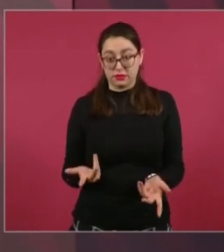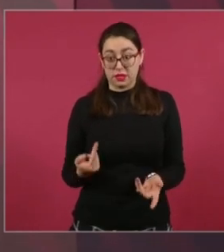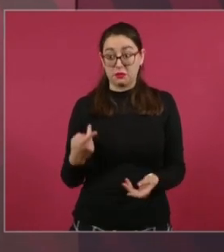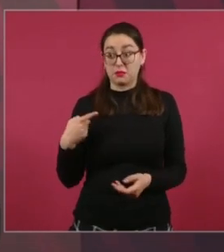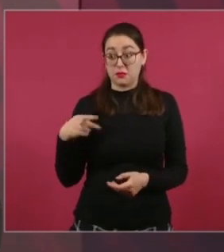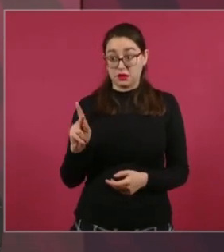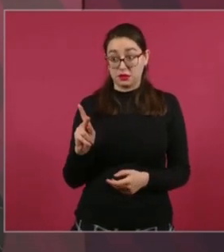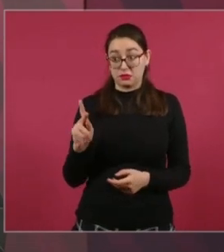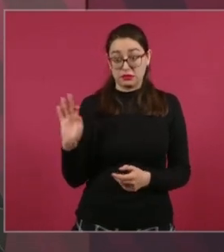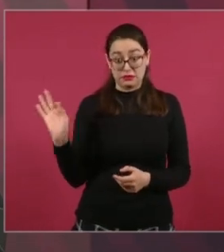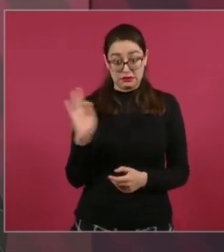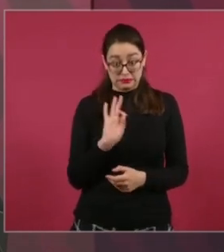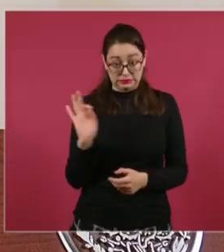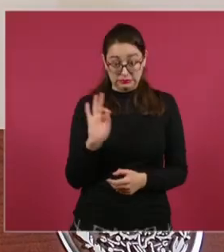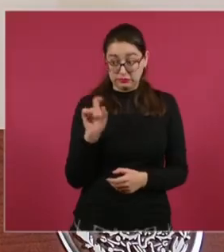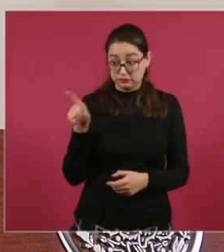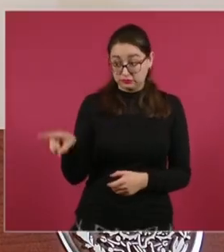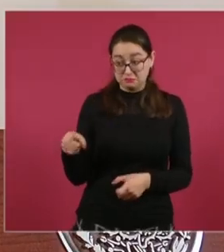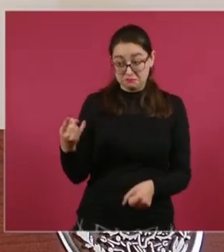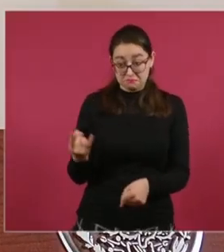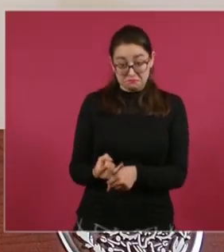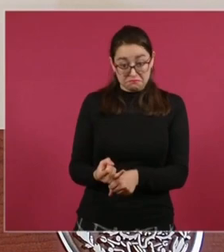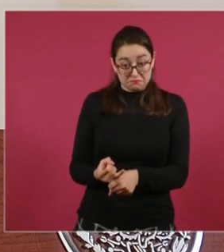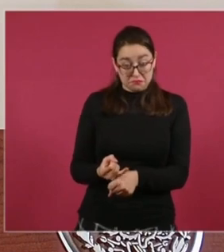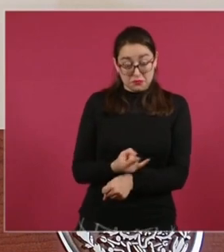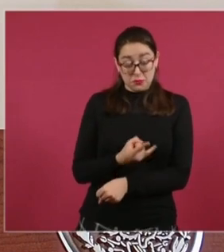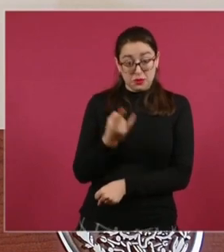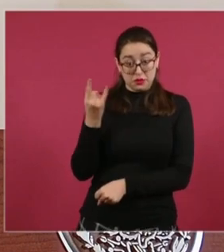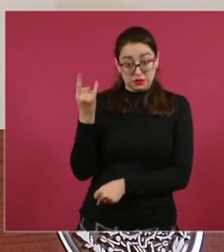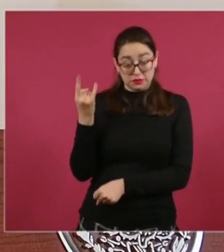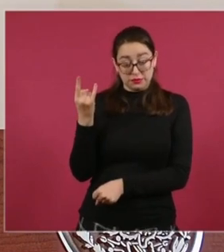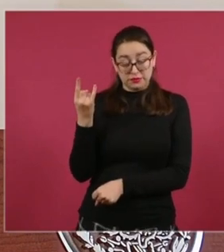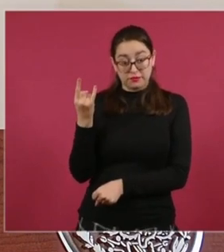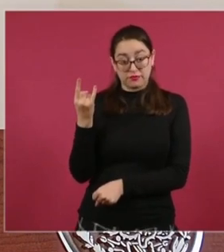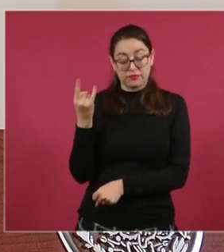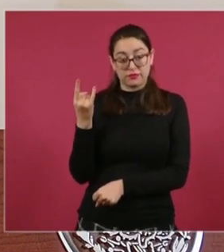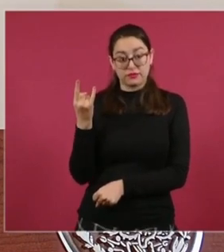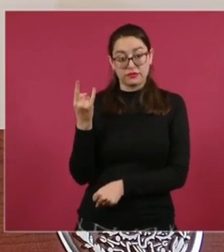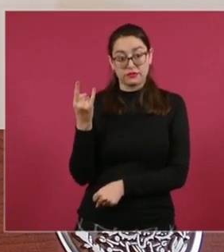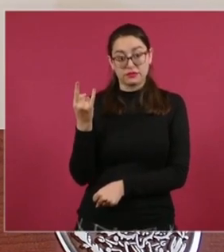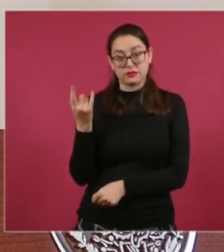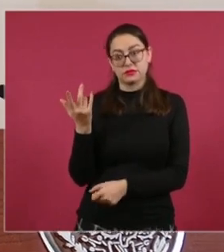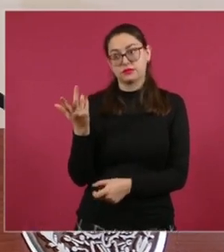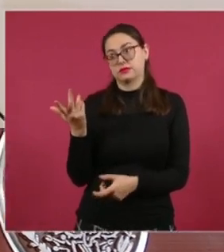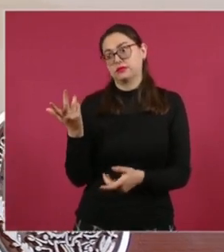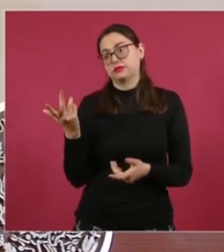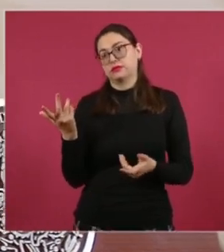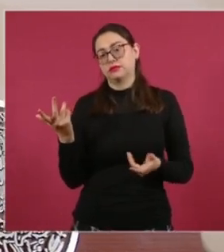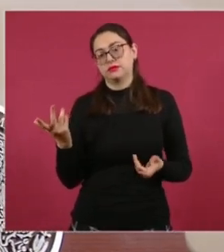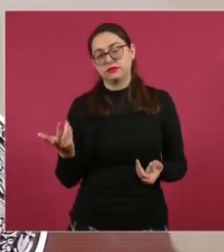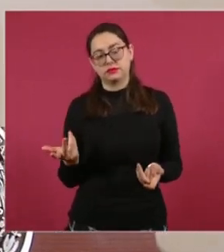un